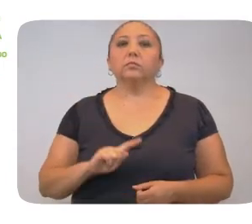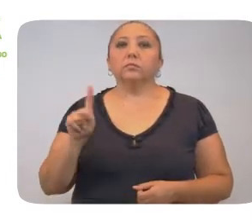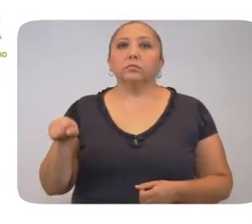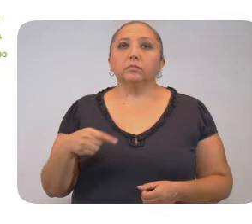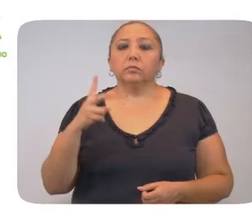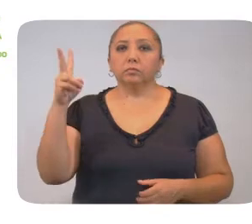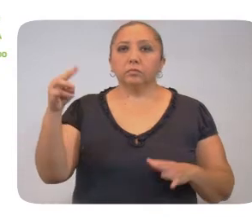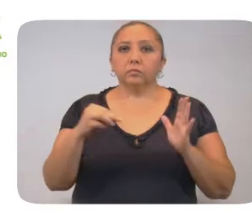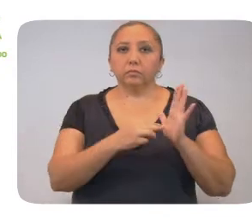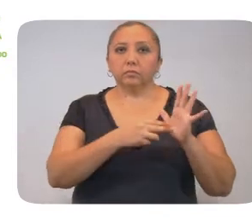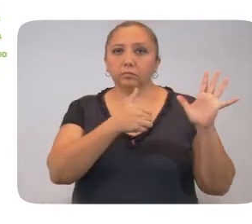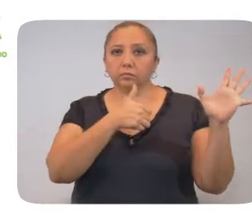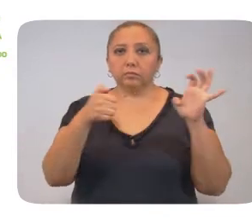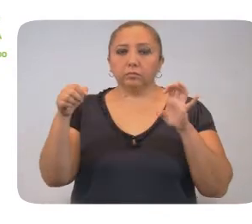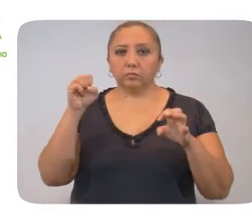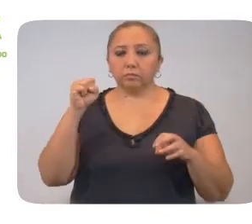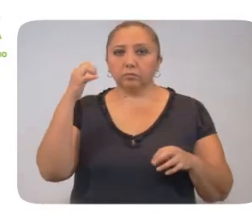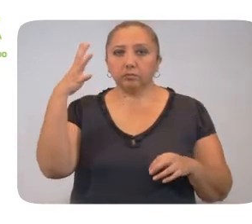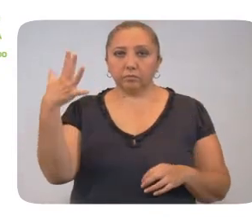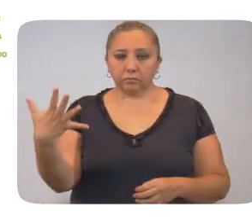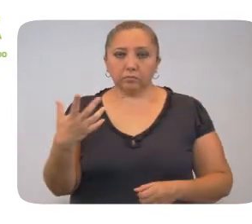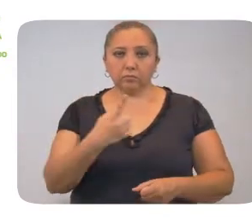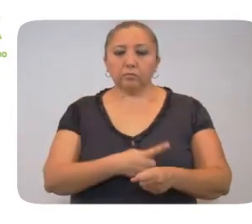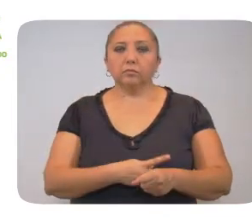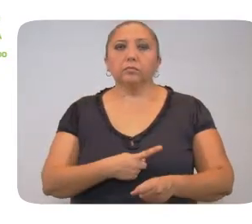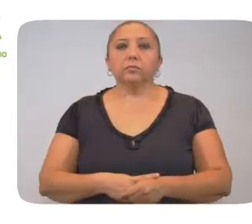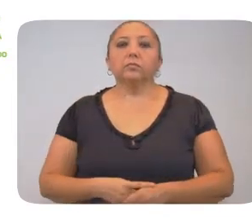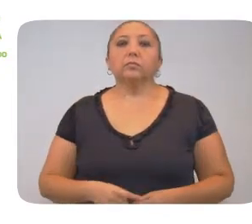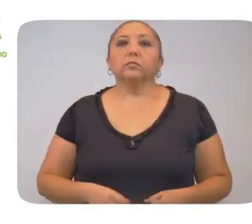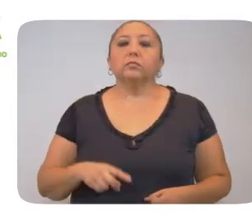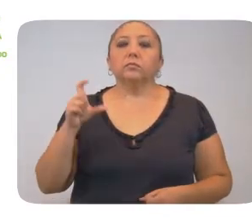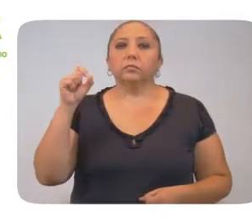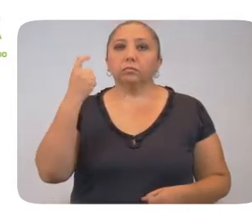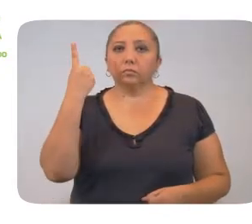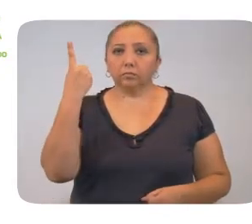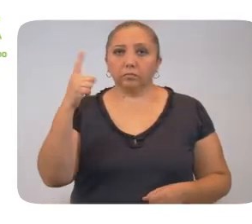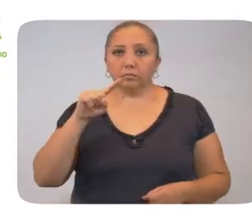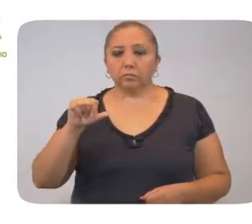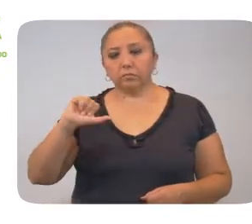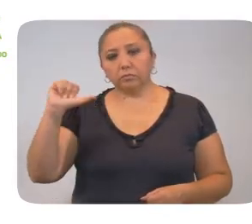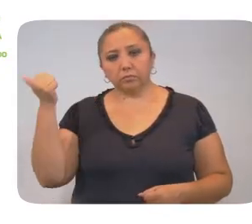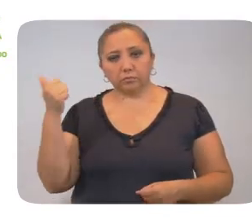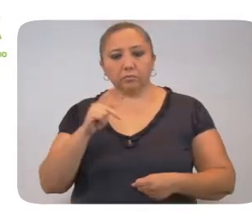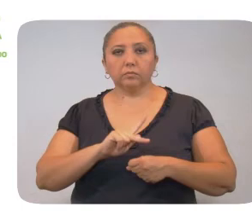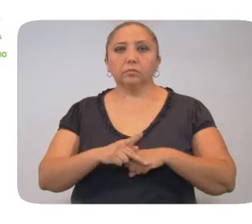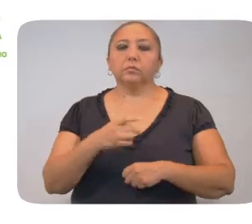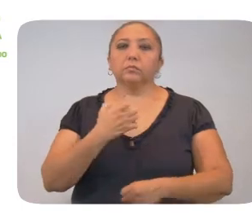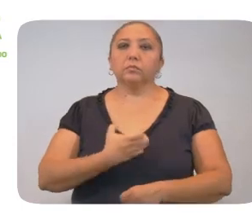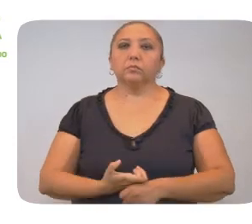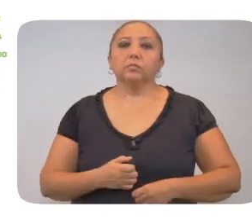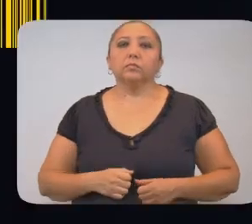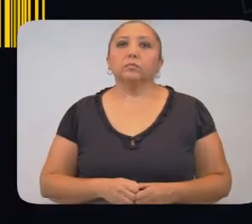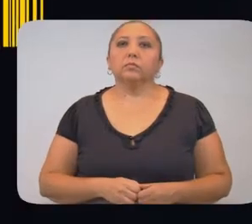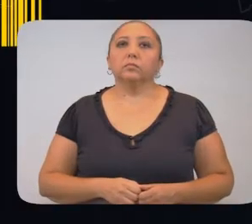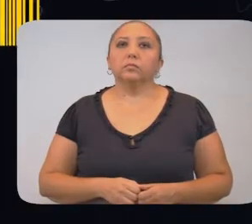ya son 2,665 casos positivos, 21 de los cuales son de otro país u otro estado.